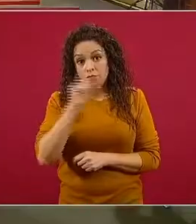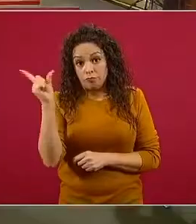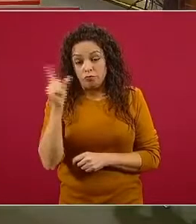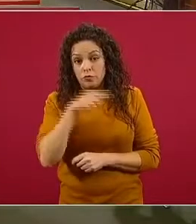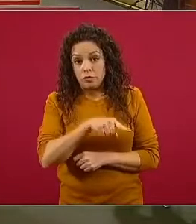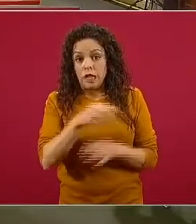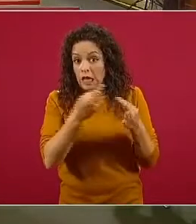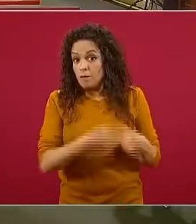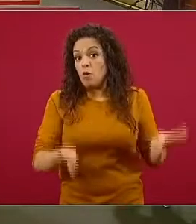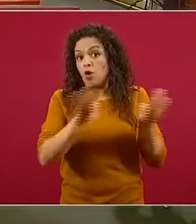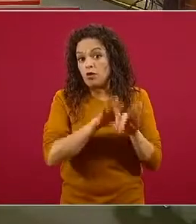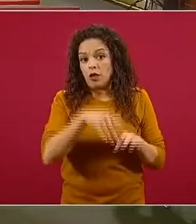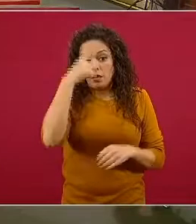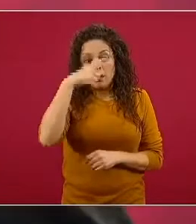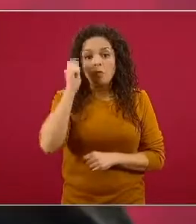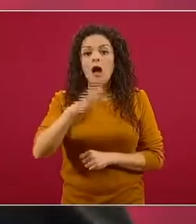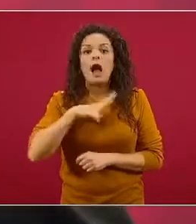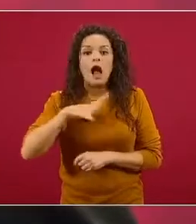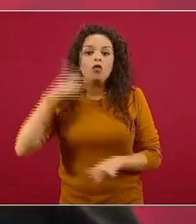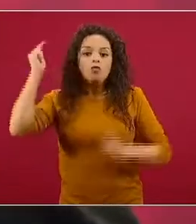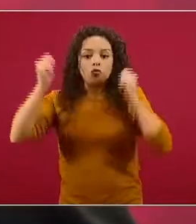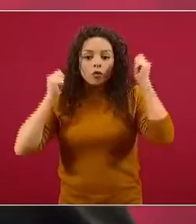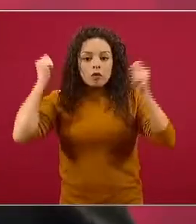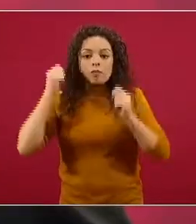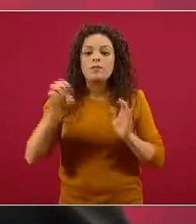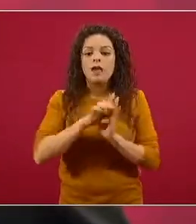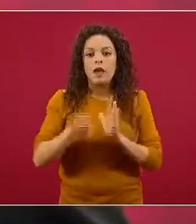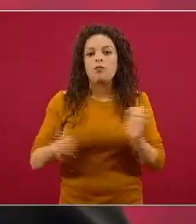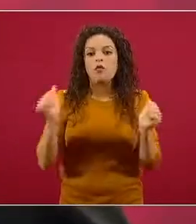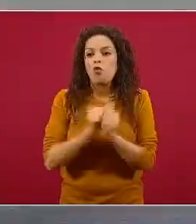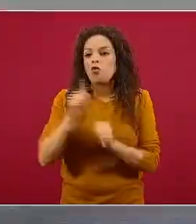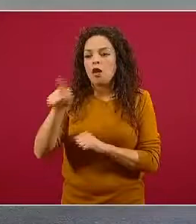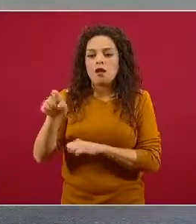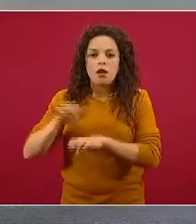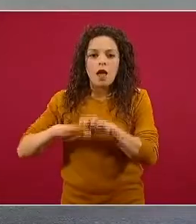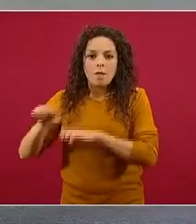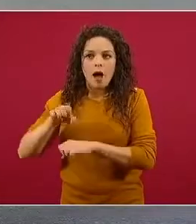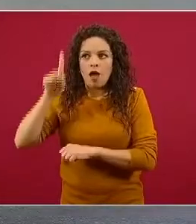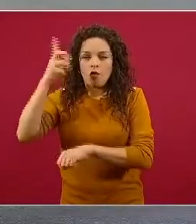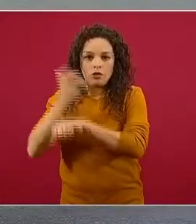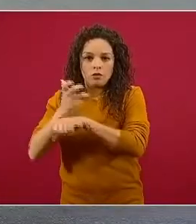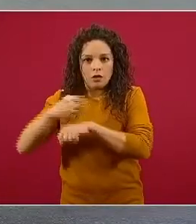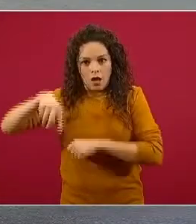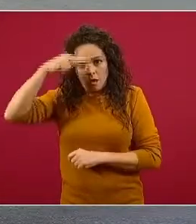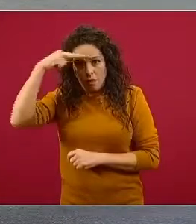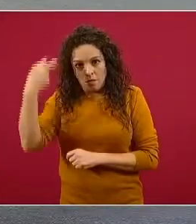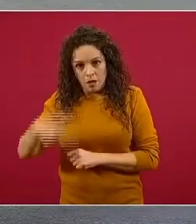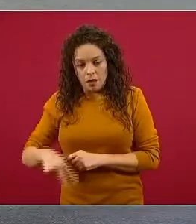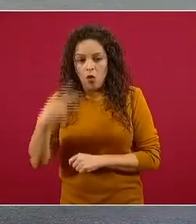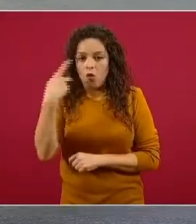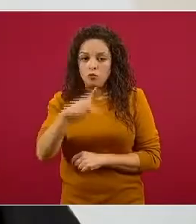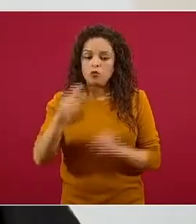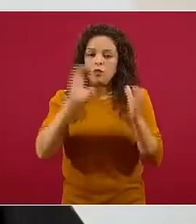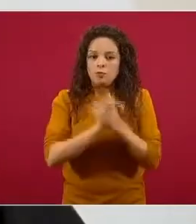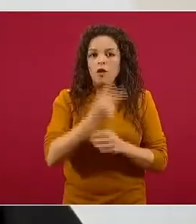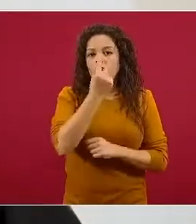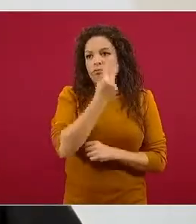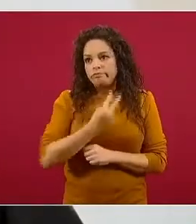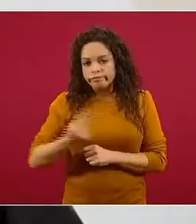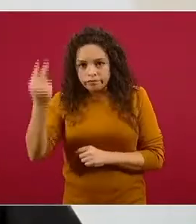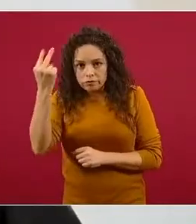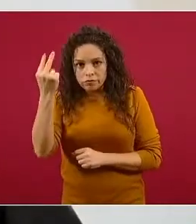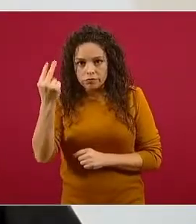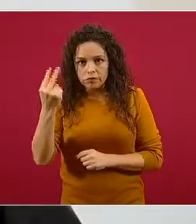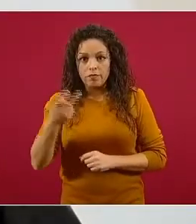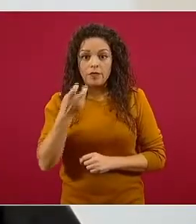haya turismo, como lo hicimos con el señor embajador de Estados Unidos en México y su señora esposa. Es decir, se